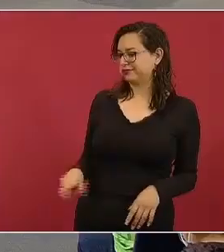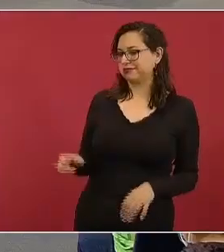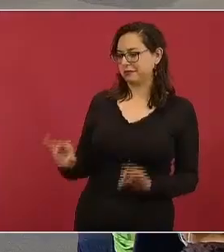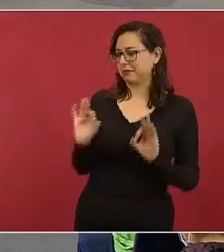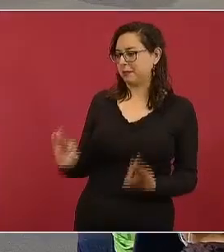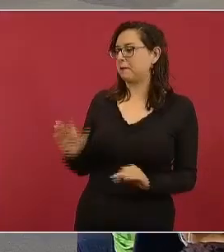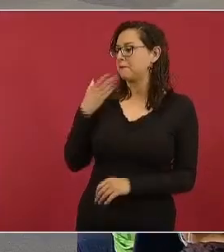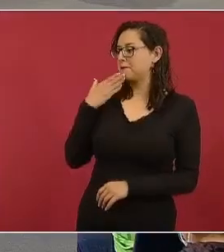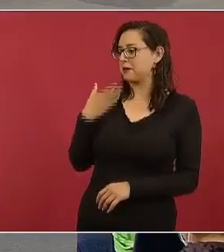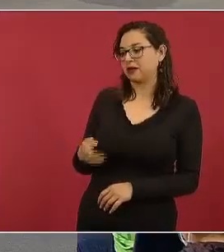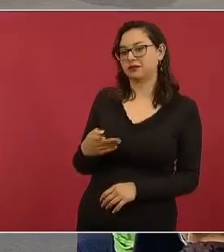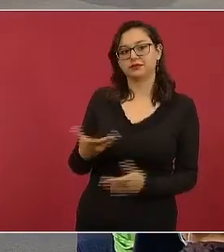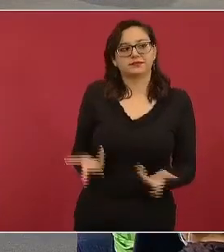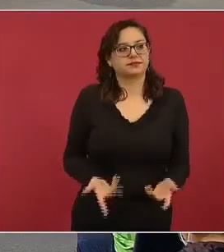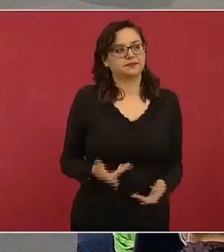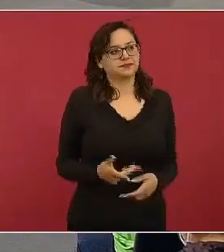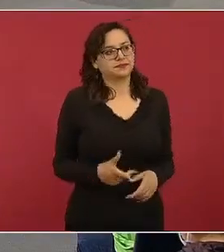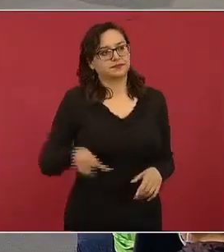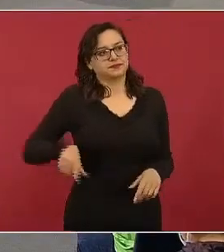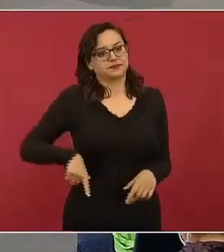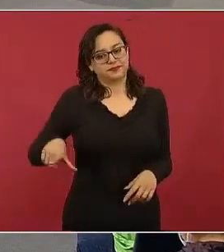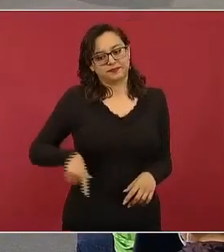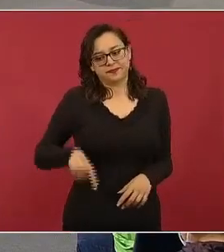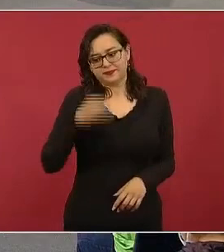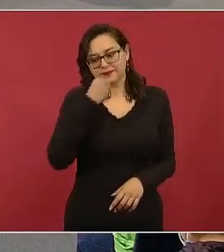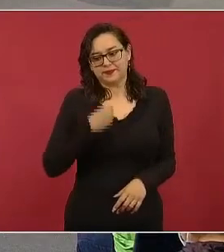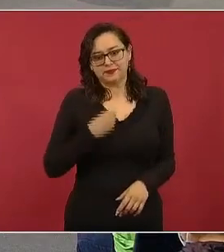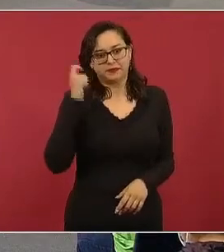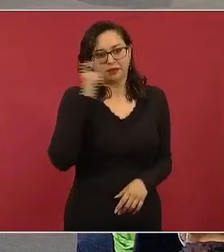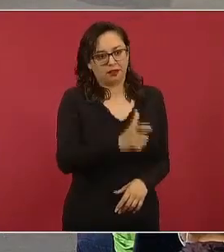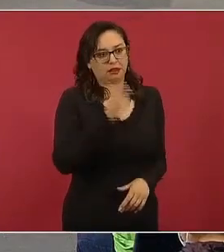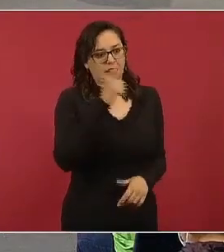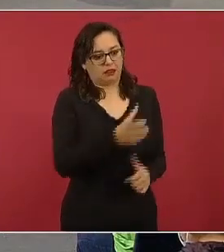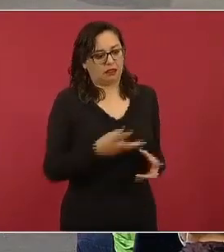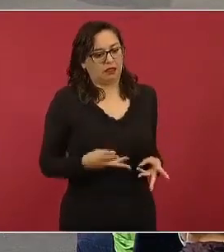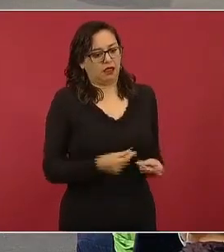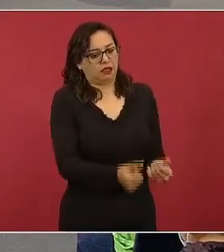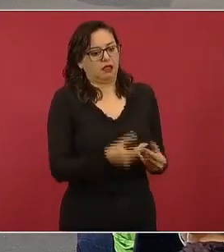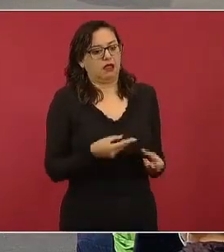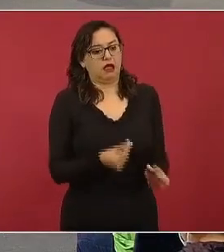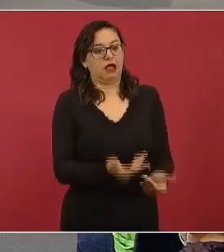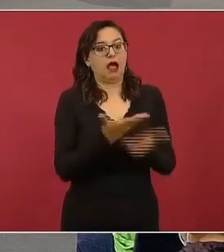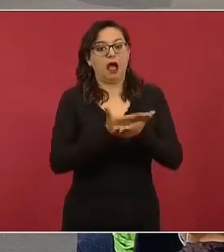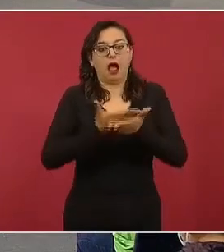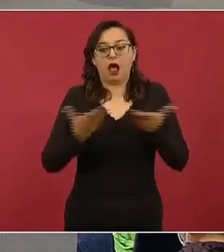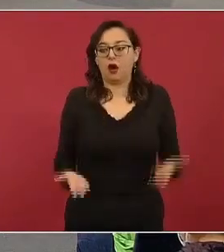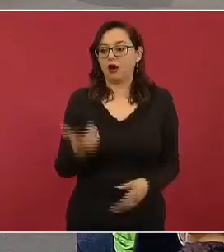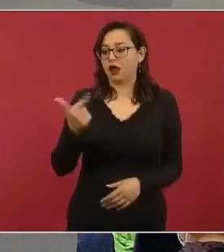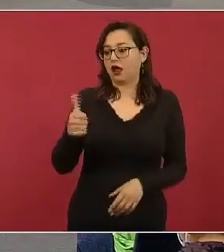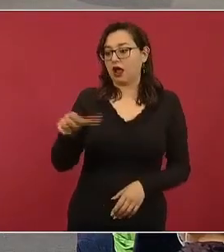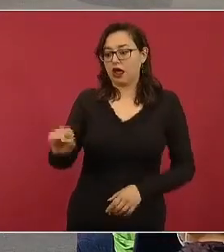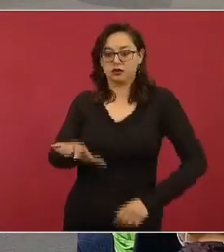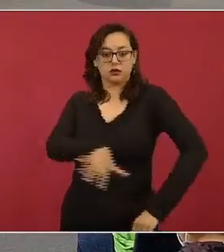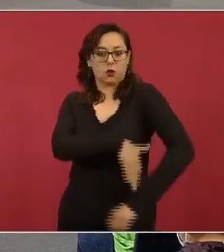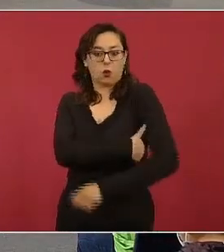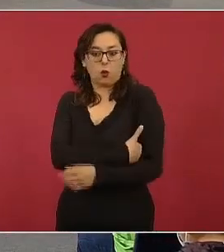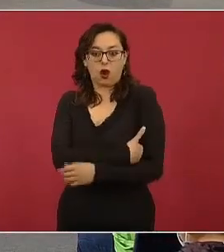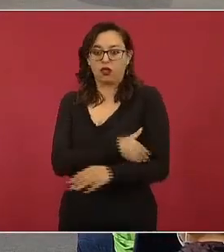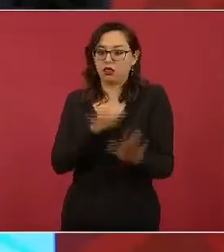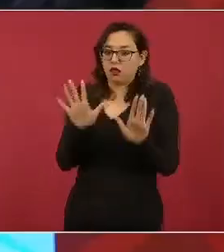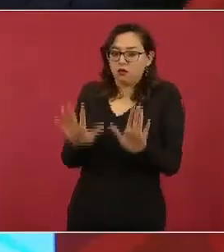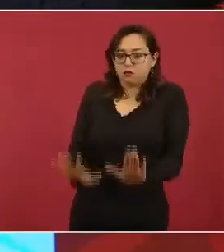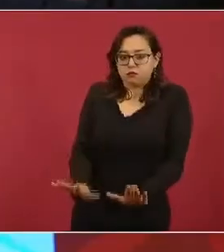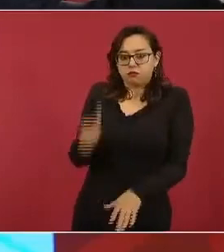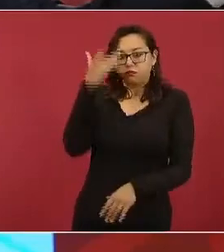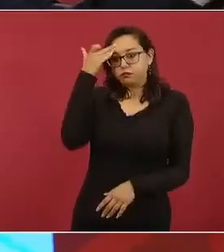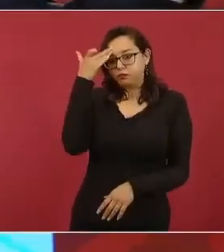Pero bueno, ya tenemos gas que no vamos a poder utilizar en años, que los